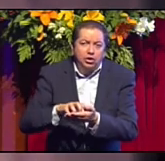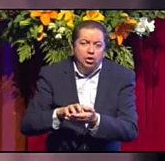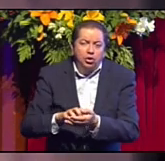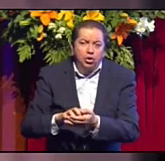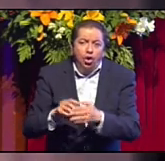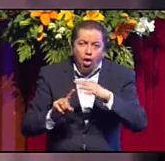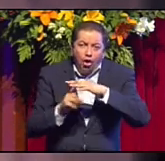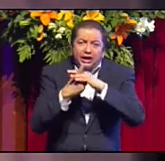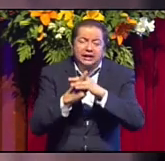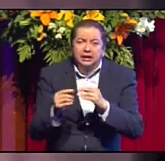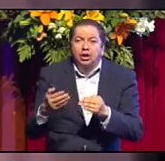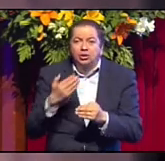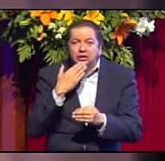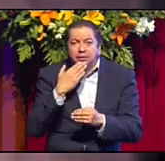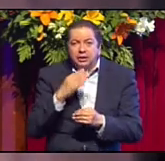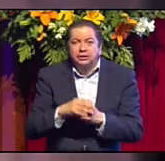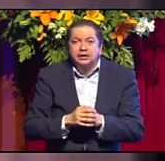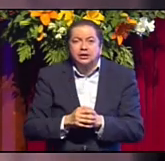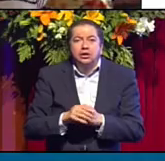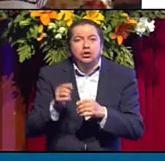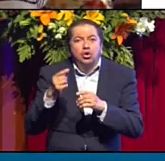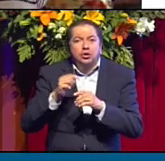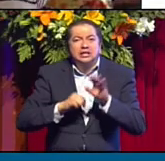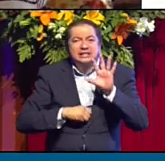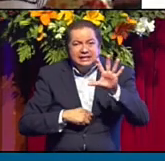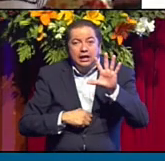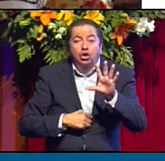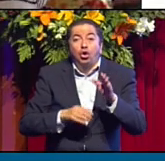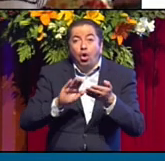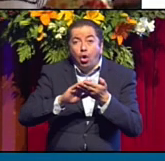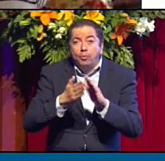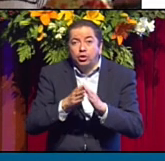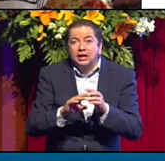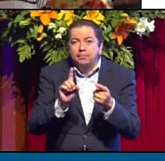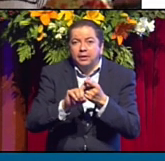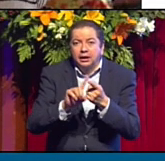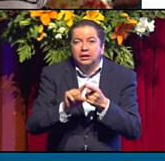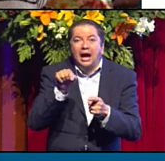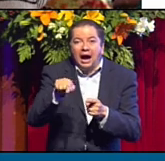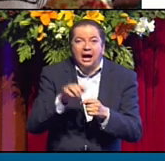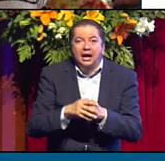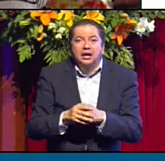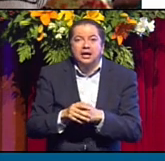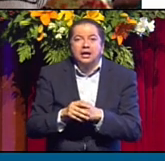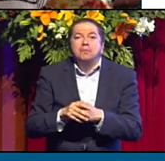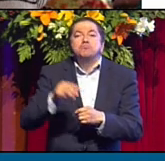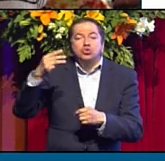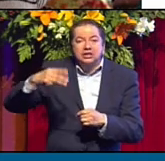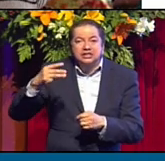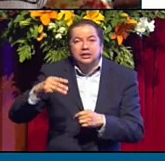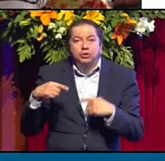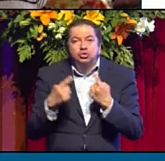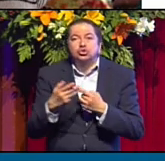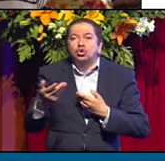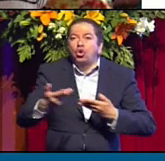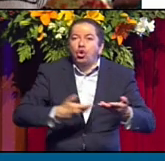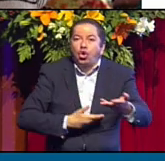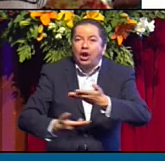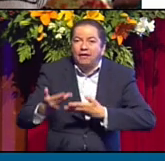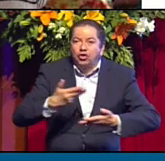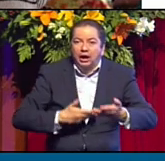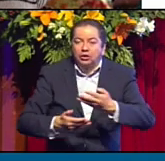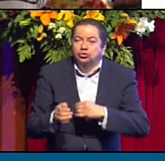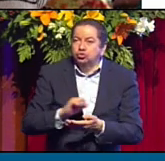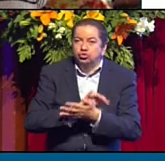director nacional de CONADIS, que estuvo con nosotros. 5 comunidades participantes. Ahí estuvo el municipio colaborando con todo